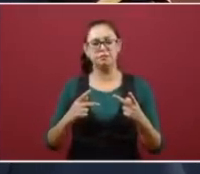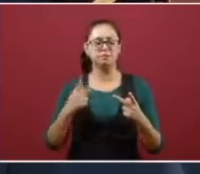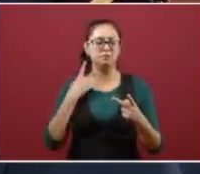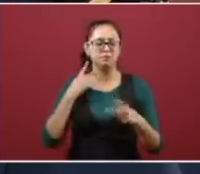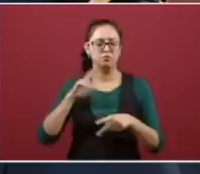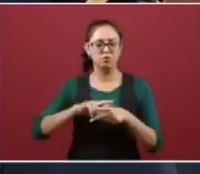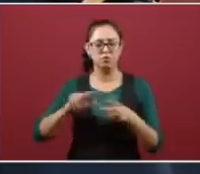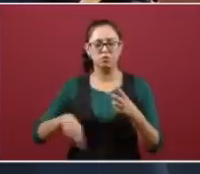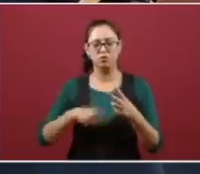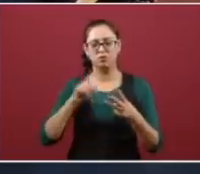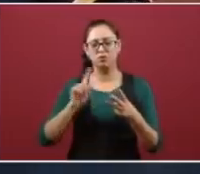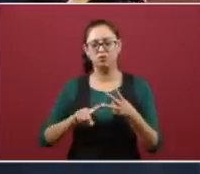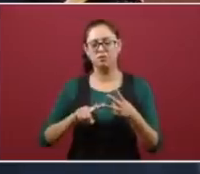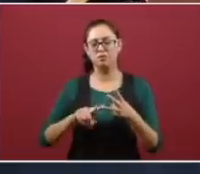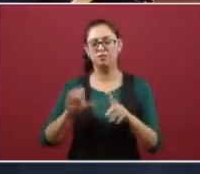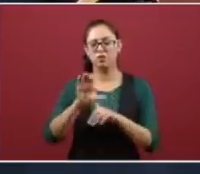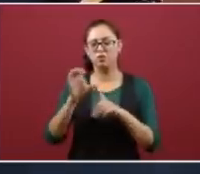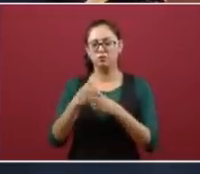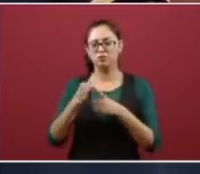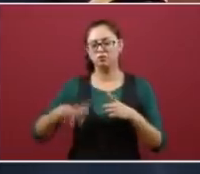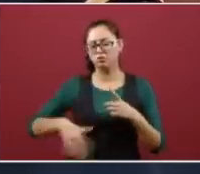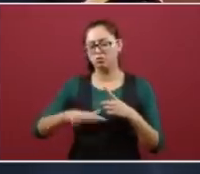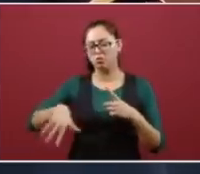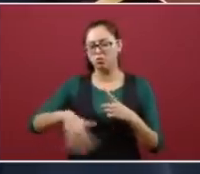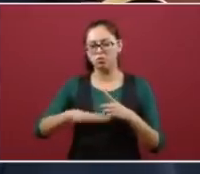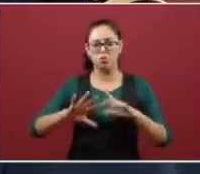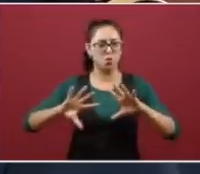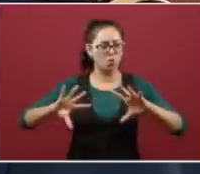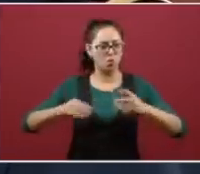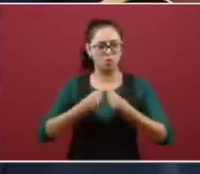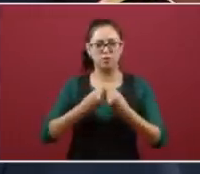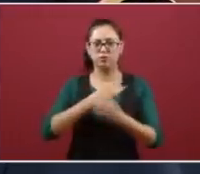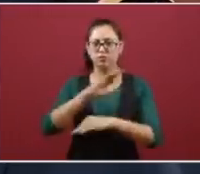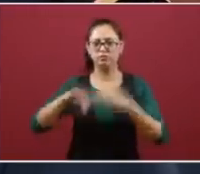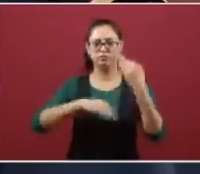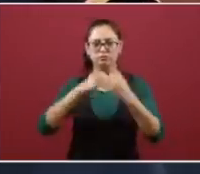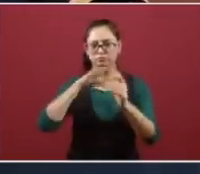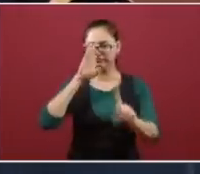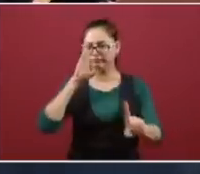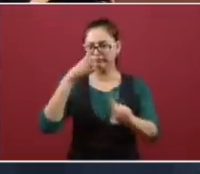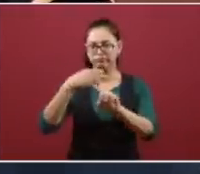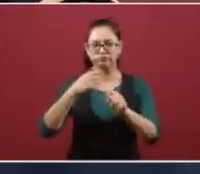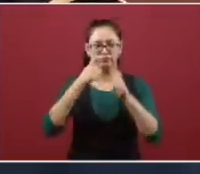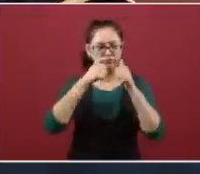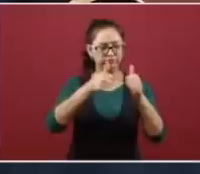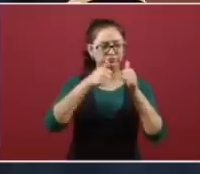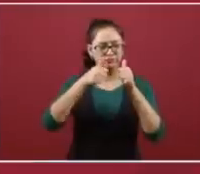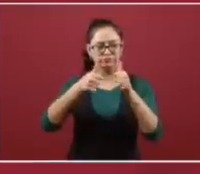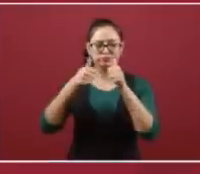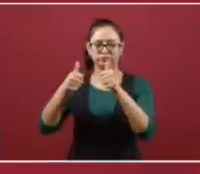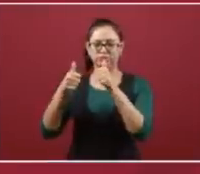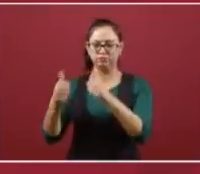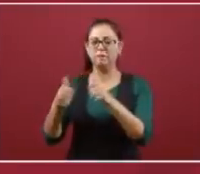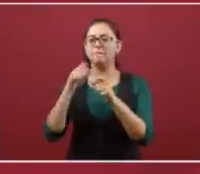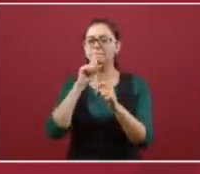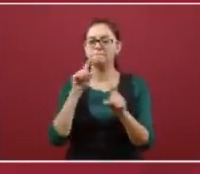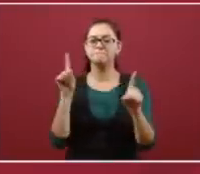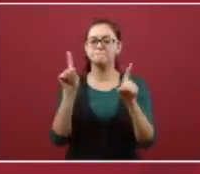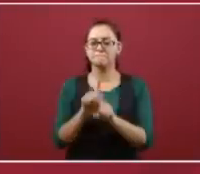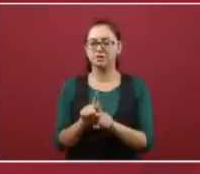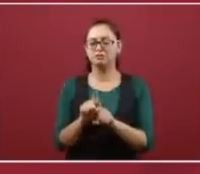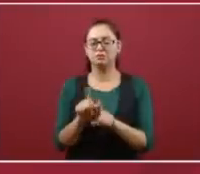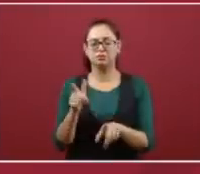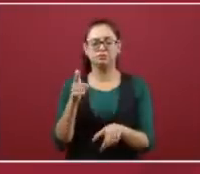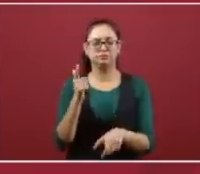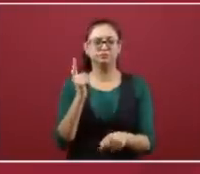comisión de búsqueda todos estamos en esta parte atendiendo todo y desde bueno se están descubriendo